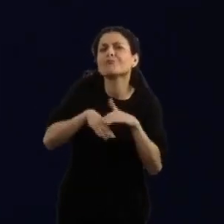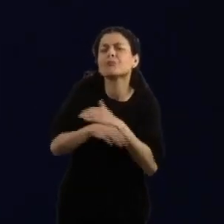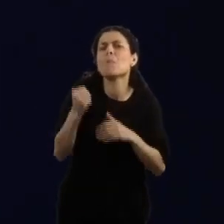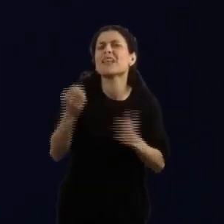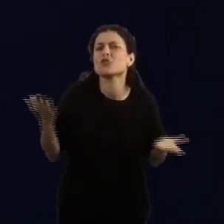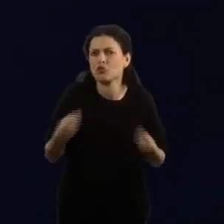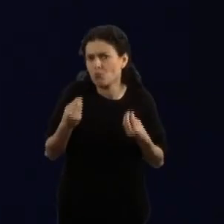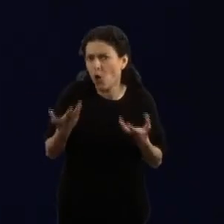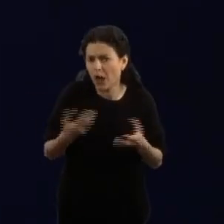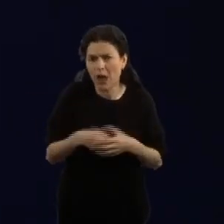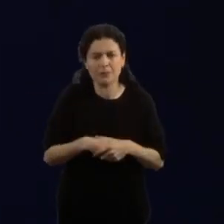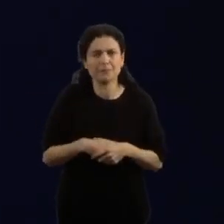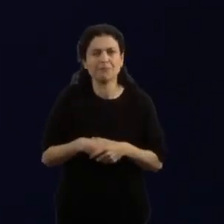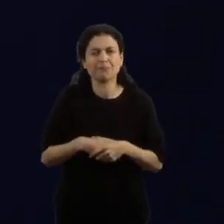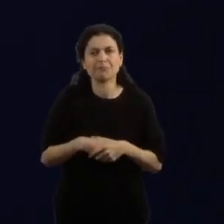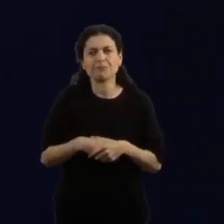fue